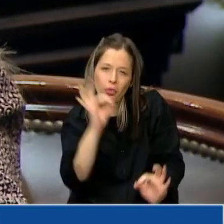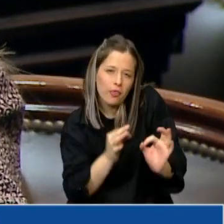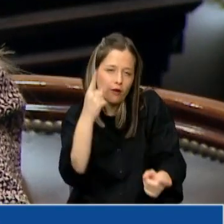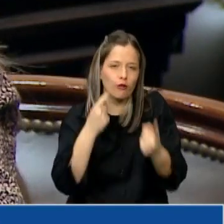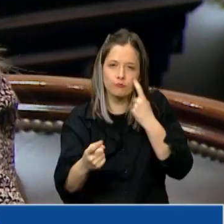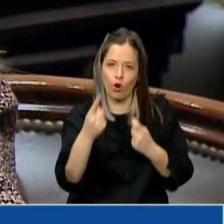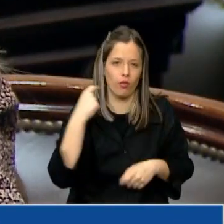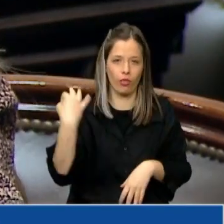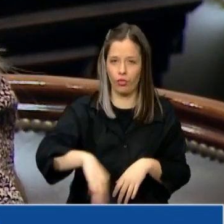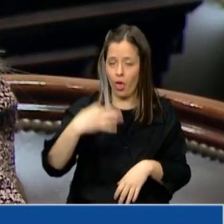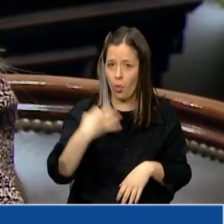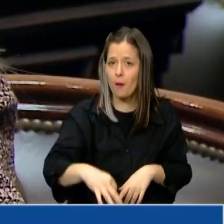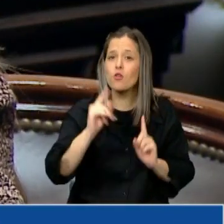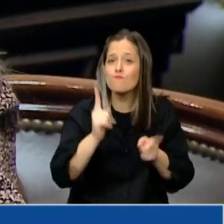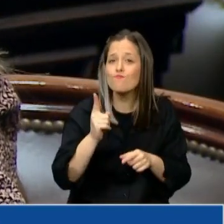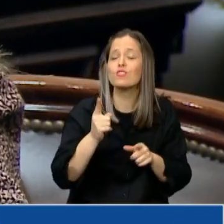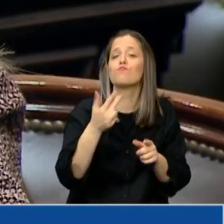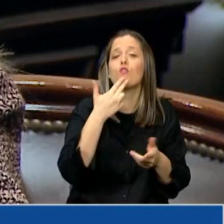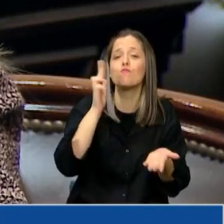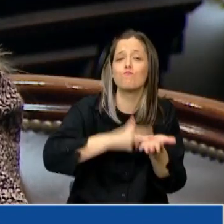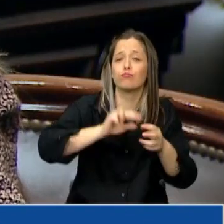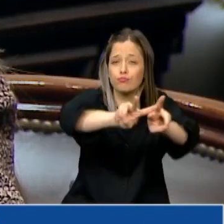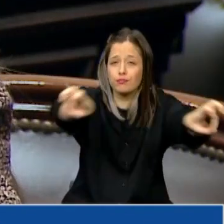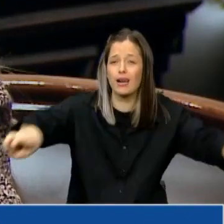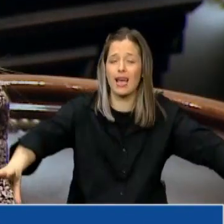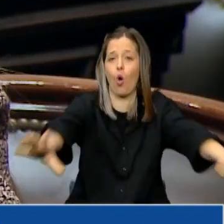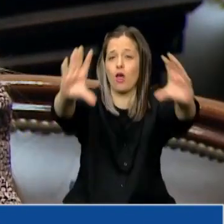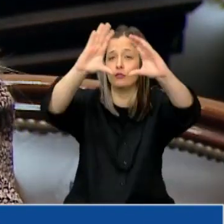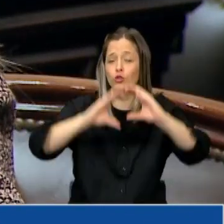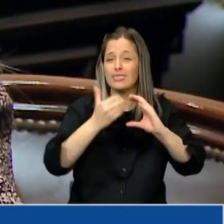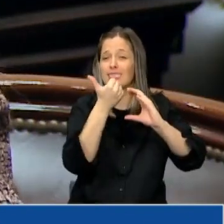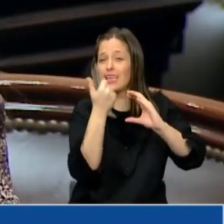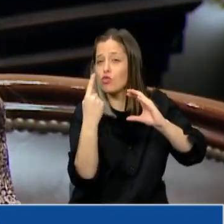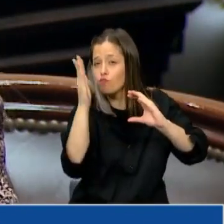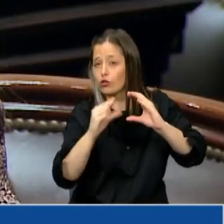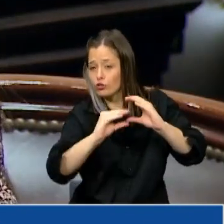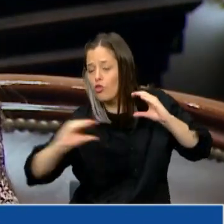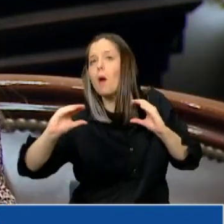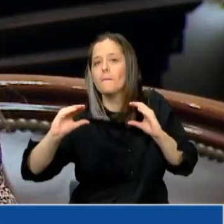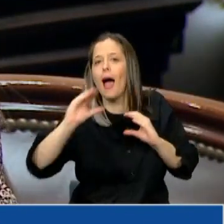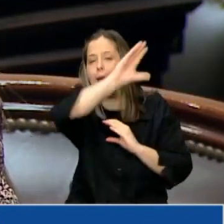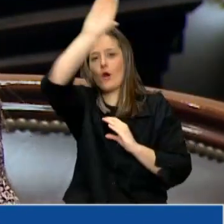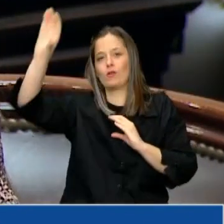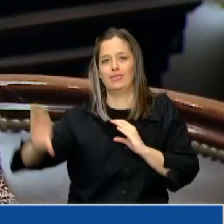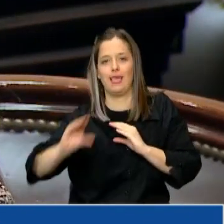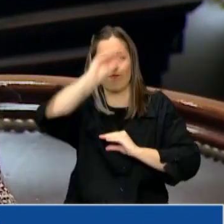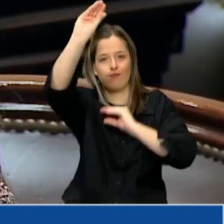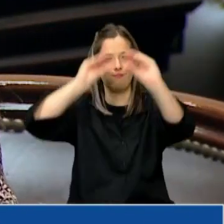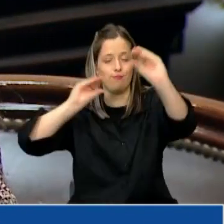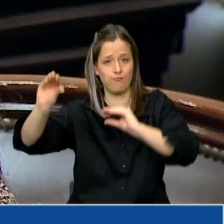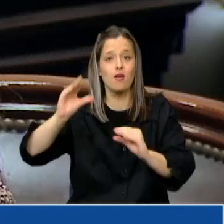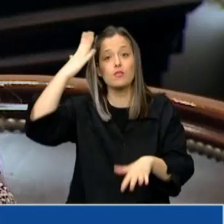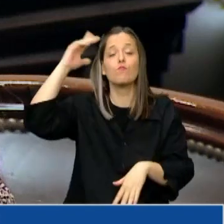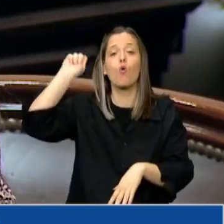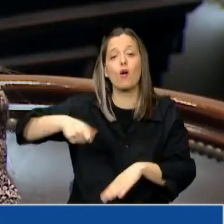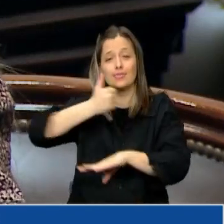el 61% de lo que se recauda le corresponde a las provincias, y esto ya lo tiene dicho la Corte Suprema